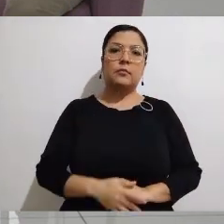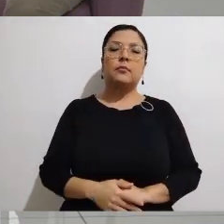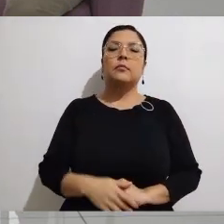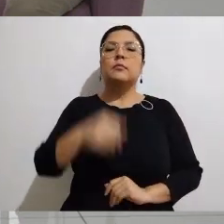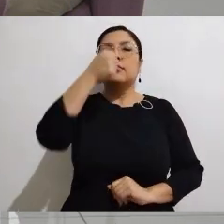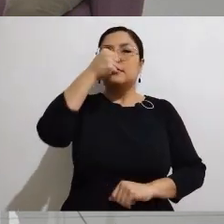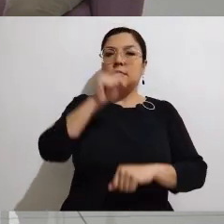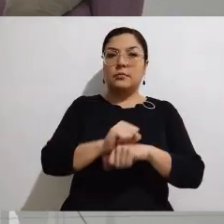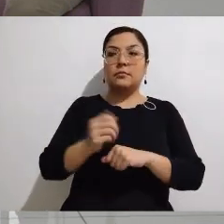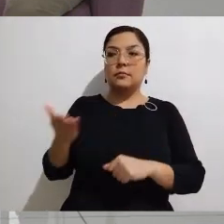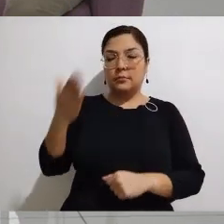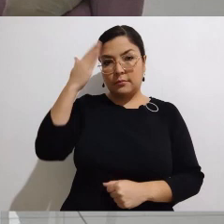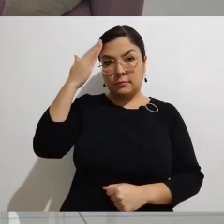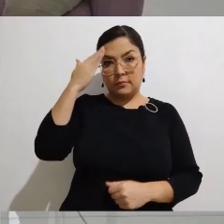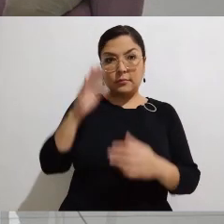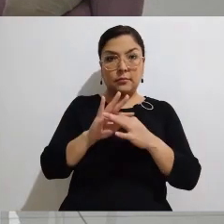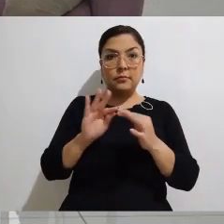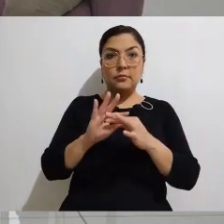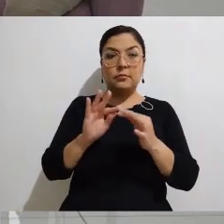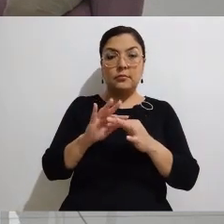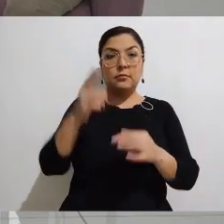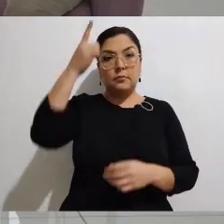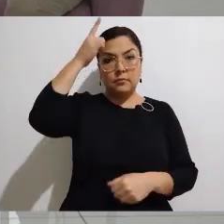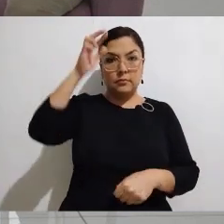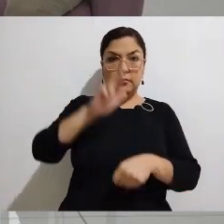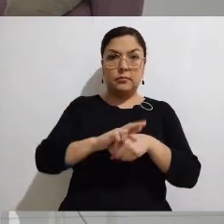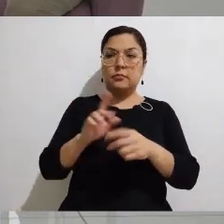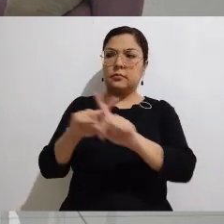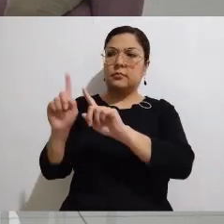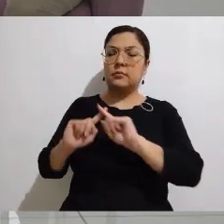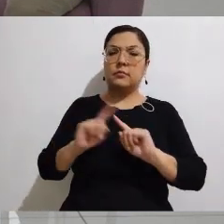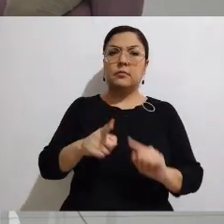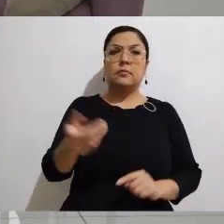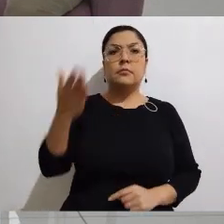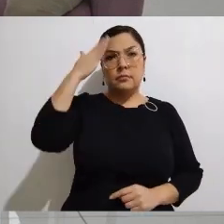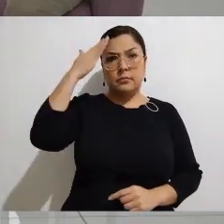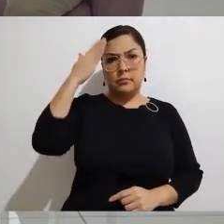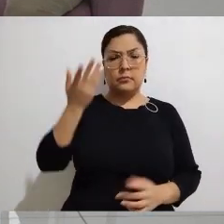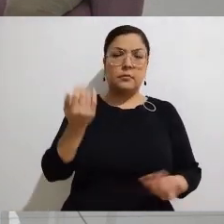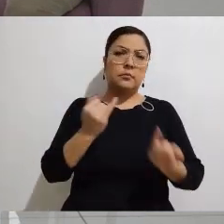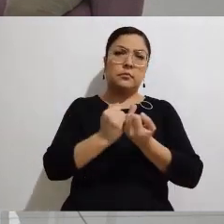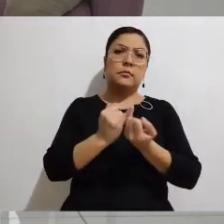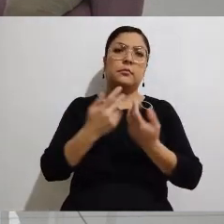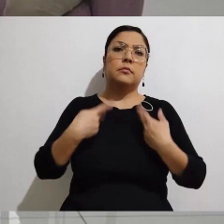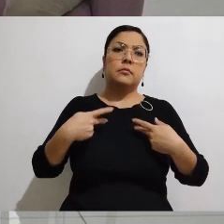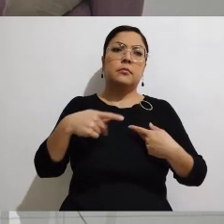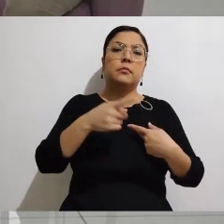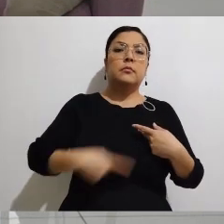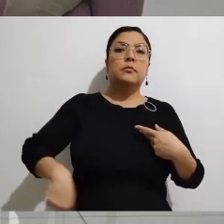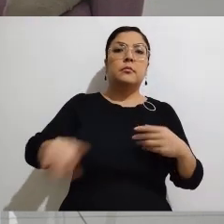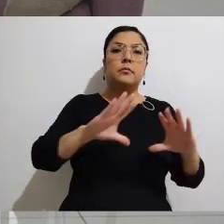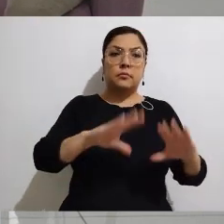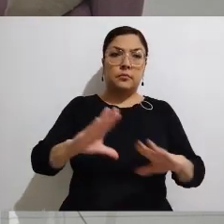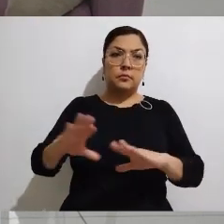a través de estas direcciones, como por ejemplo en ese caso, participación ciudadana, educación cívica, que también ve los temas que tienen